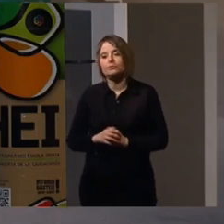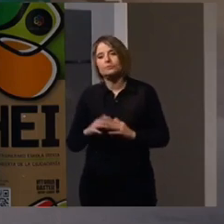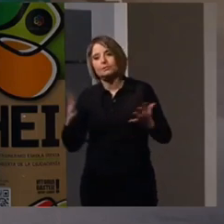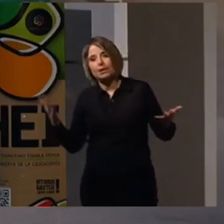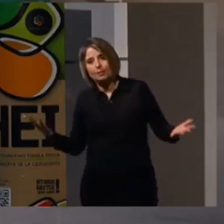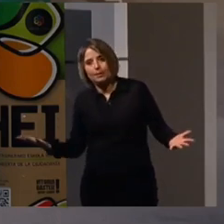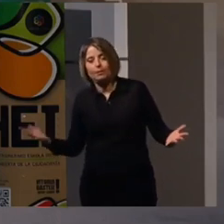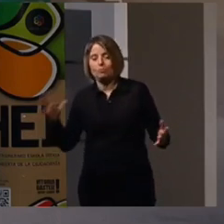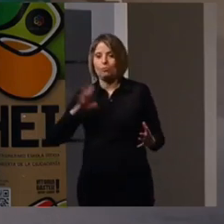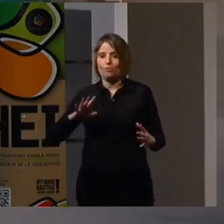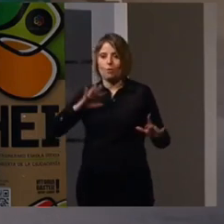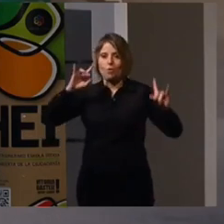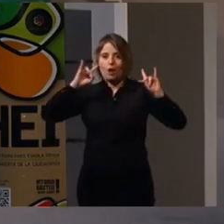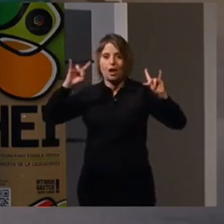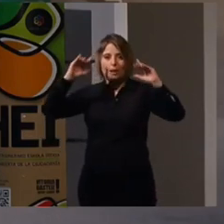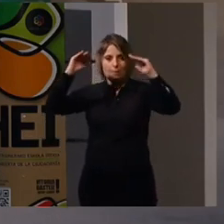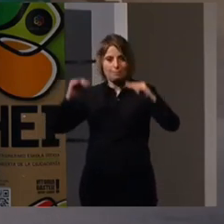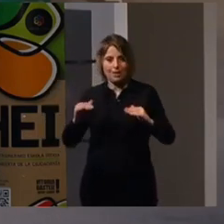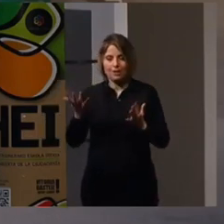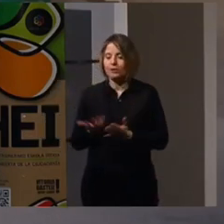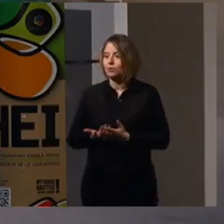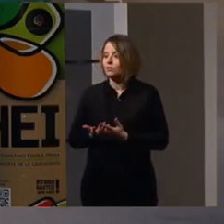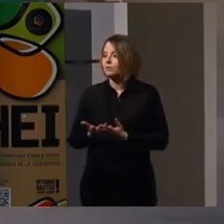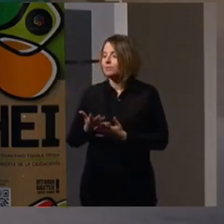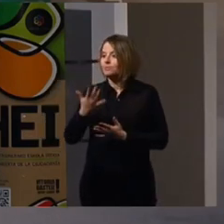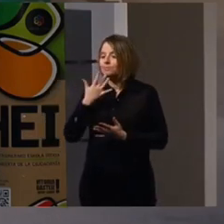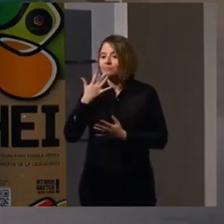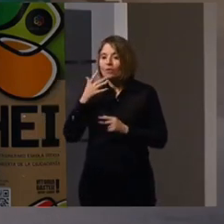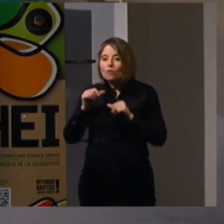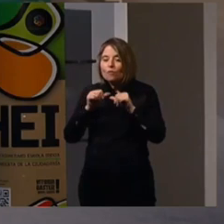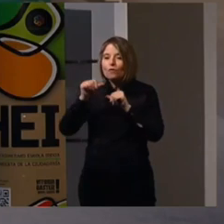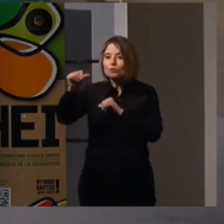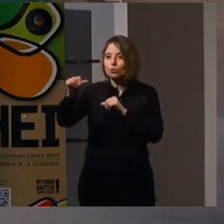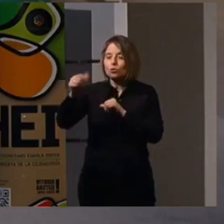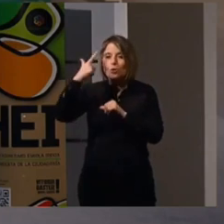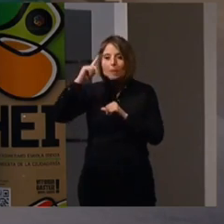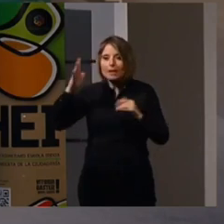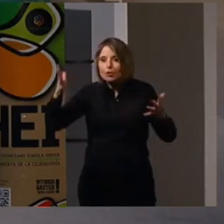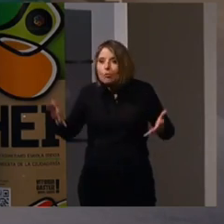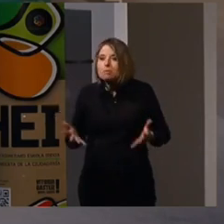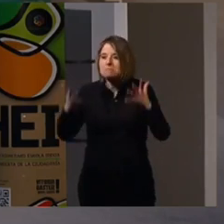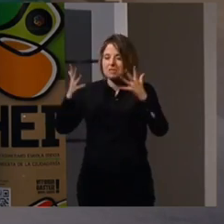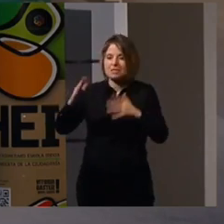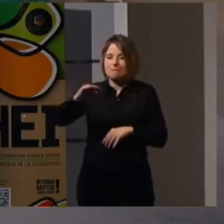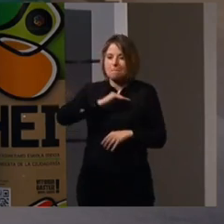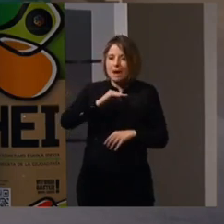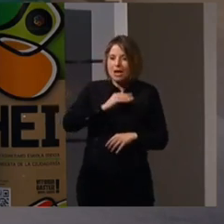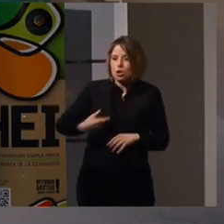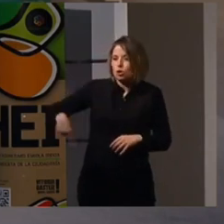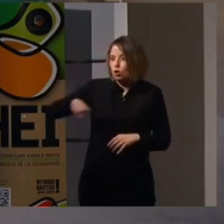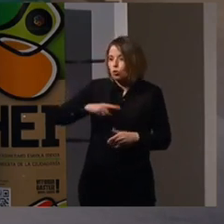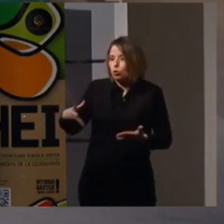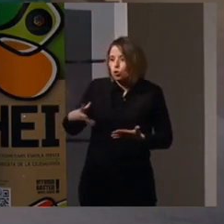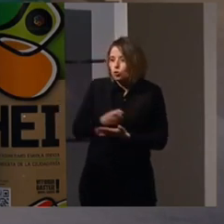vamos a calmarnos, por favor. Cuando intentamos imaginar un futuro, ese resorte como mezquino de no, es que somos